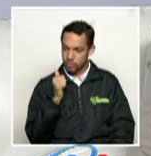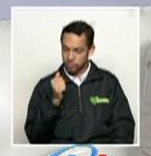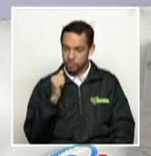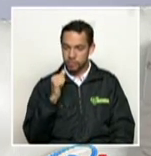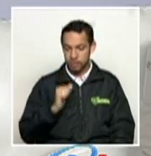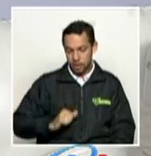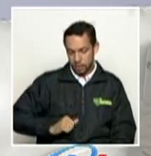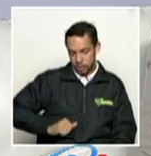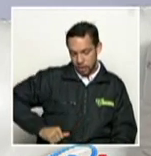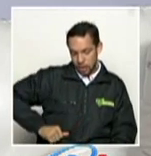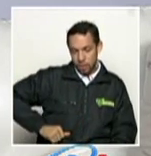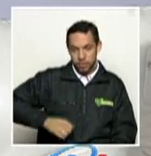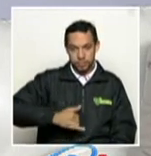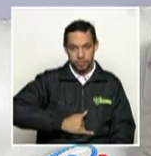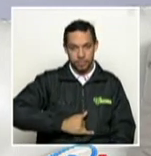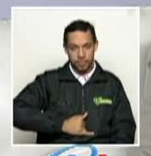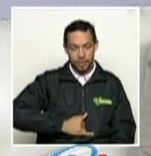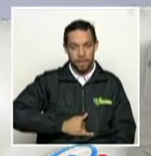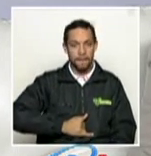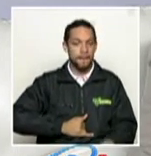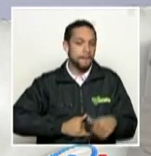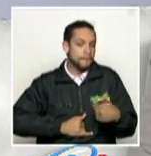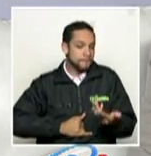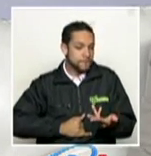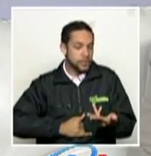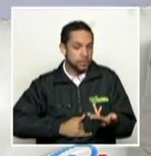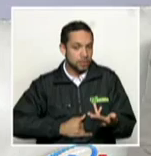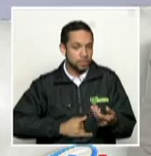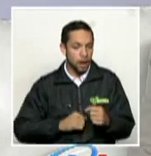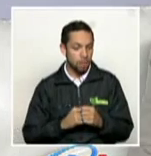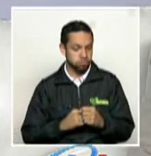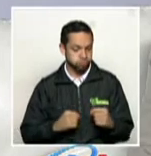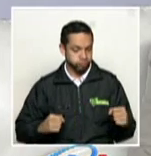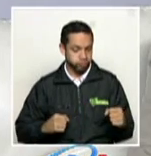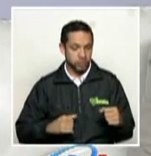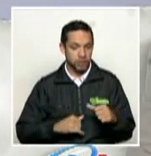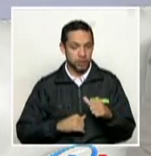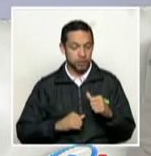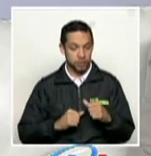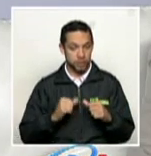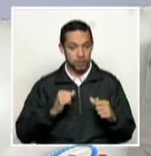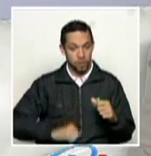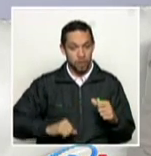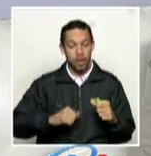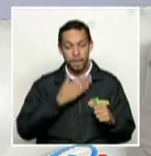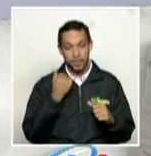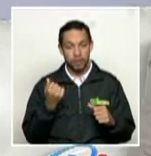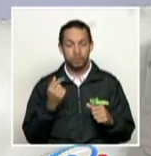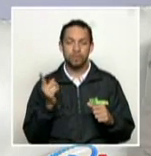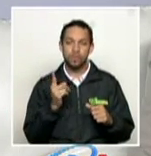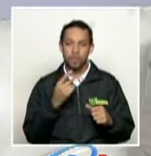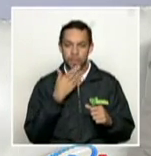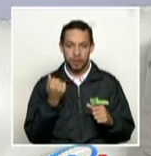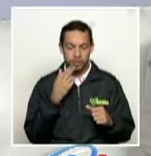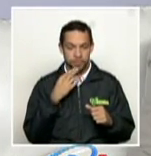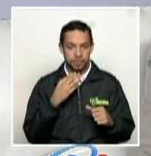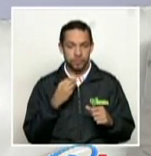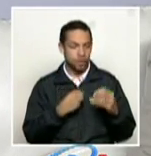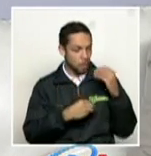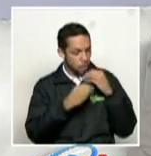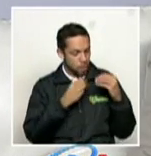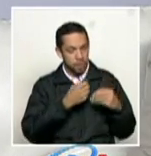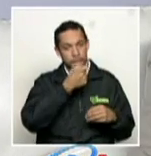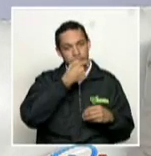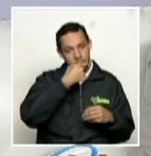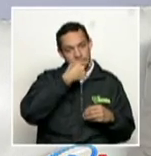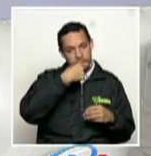la cirugía del bypass gástrico, váyase haciendo otras cosas. No todas las obesidades se tratan con cirugía. Usted podría hacerse el kit adelgazante y